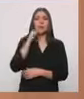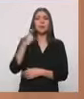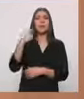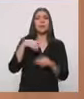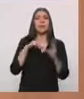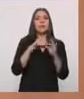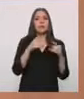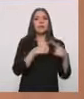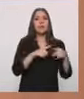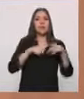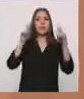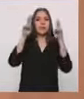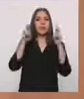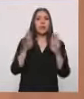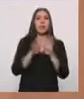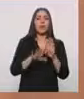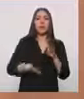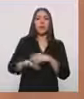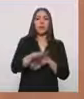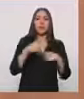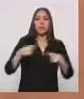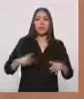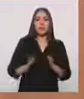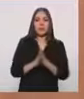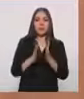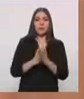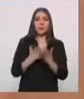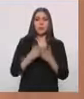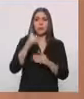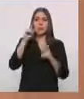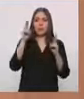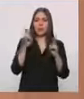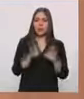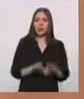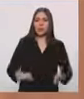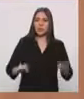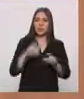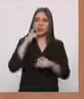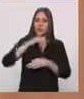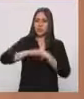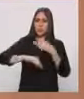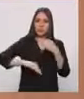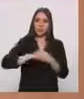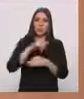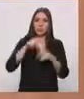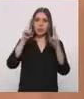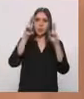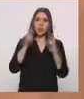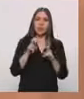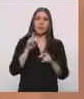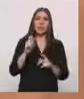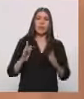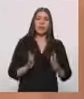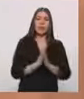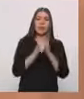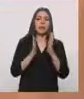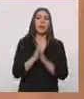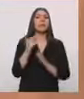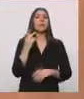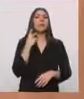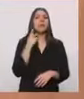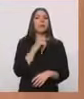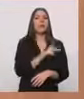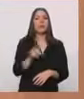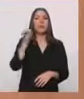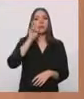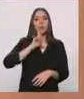tanto de temas de participación ciudadana. Hay uno que es importante para todas, para todos, es el tema de la participación política de las mujeres,